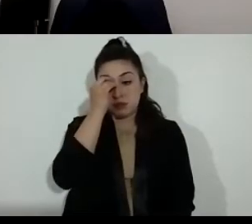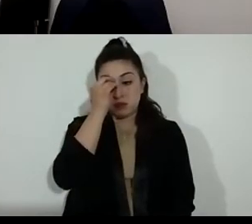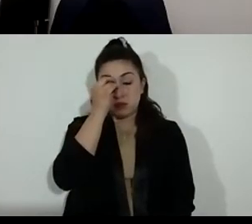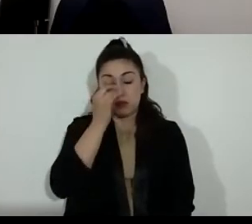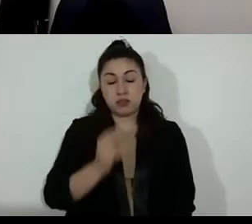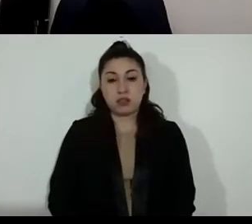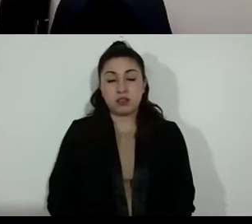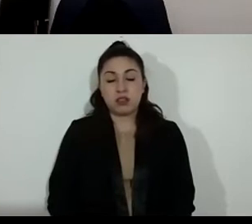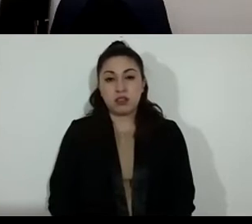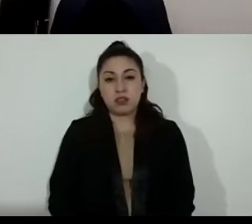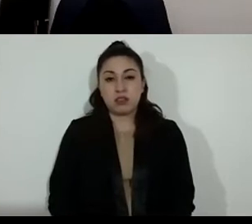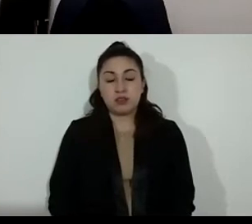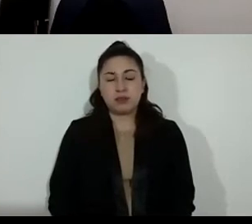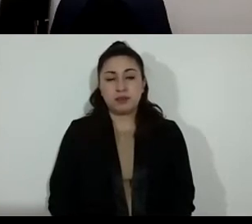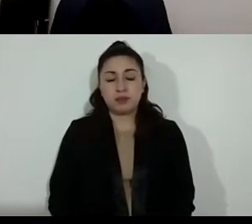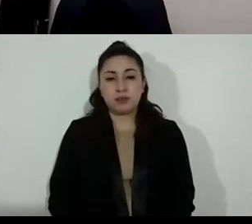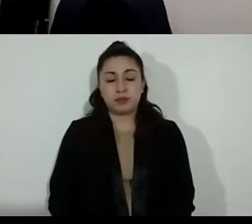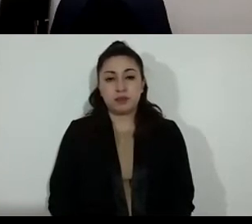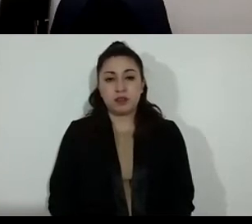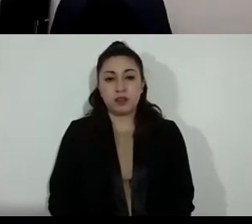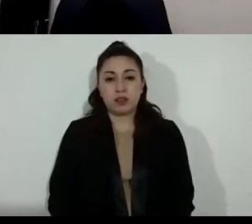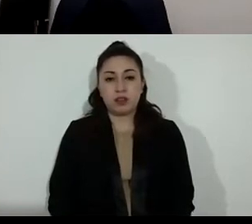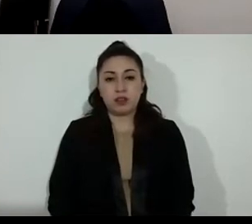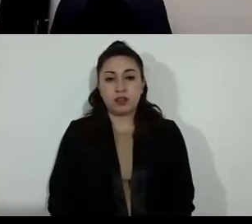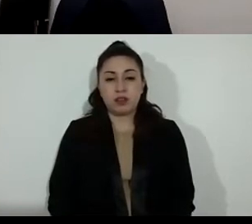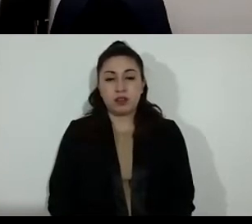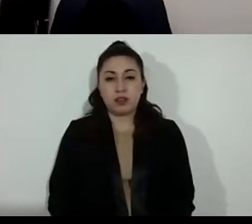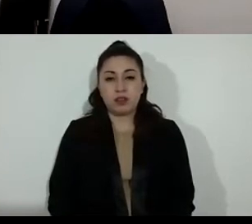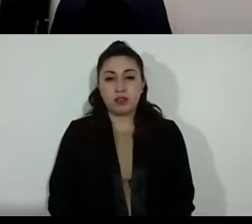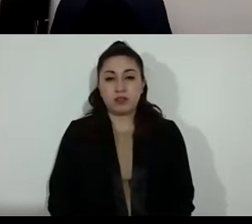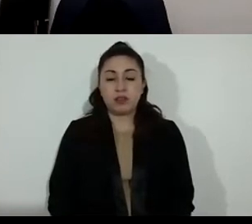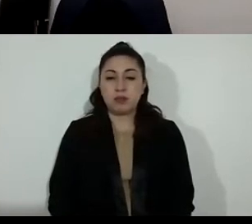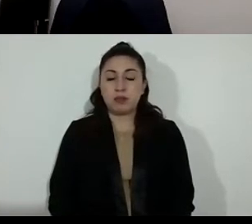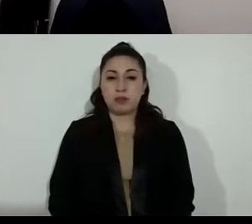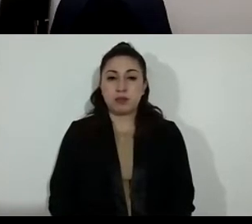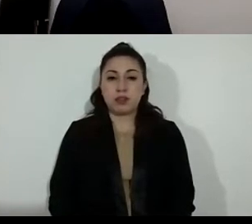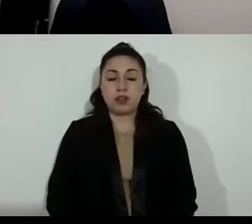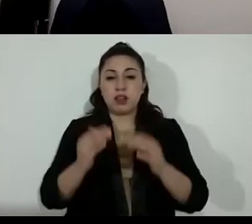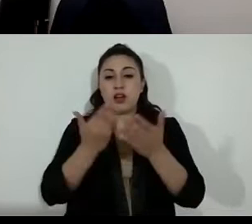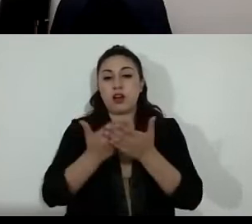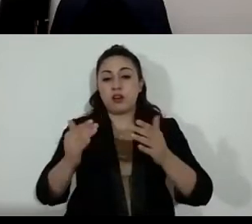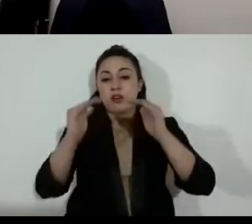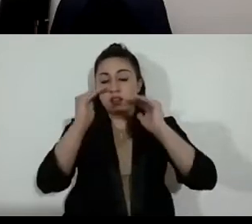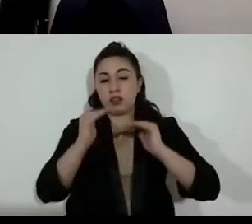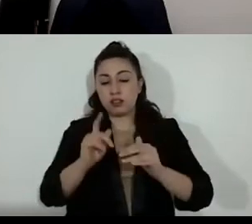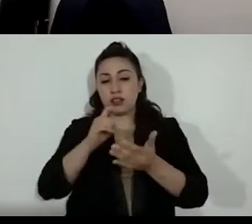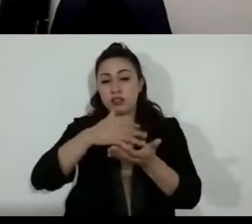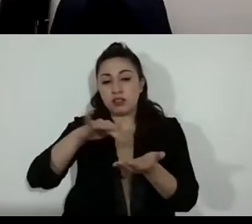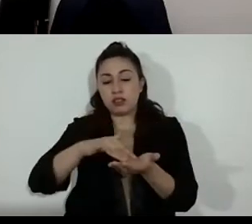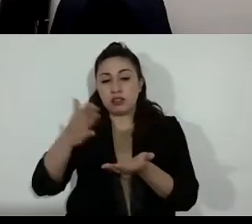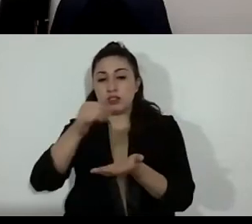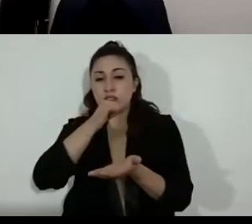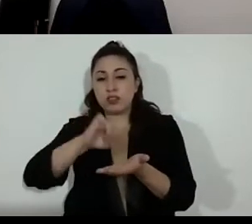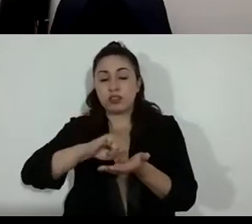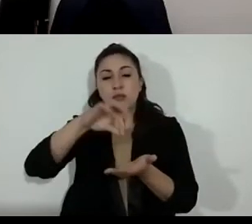Continuando con el orden de nuestra sesión, iniciaremos la discusión del rubro que comprende los acuerdos. Por tanto, solicito a la Secretaría de dar lectura al punto